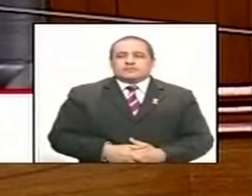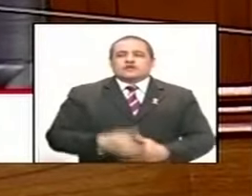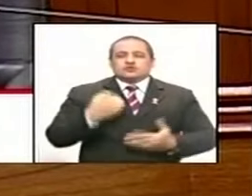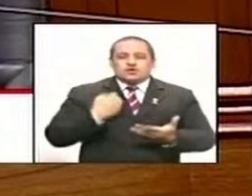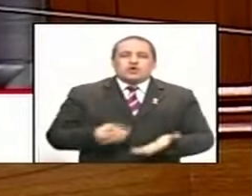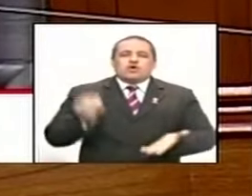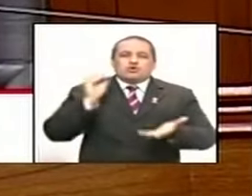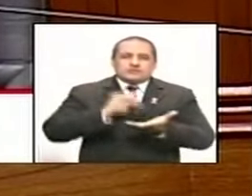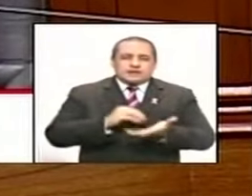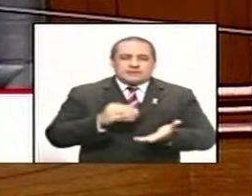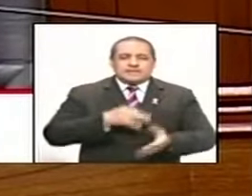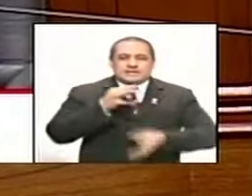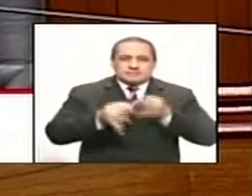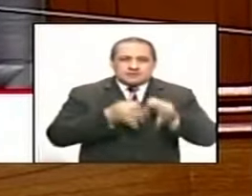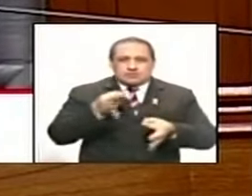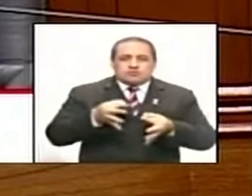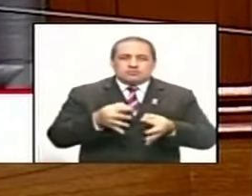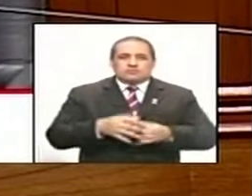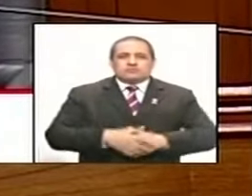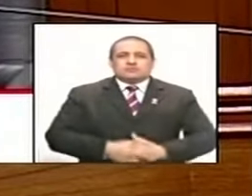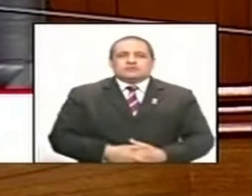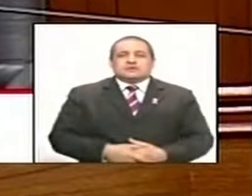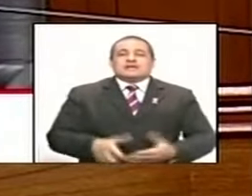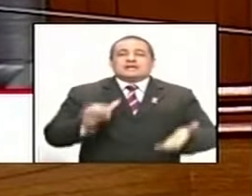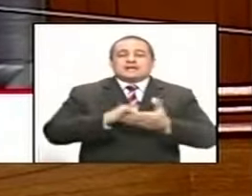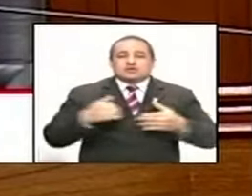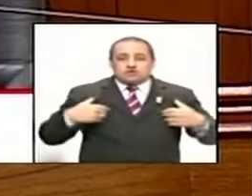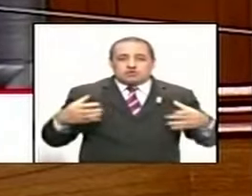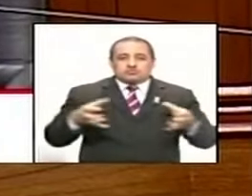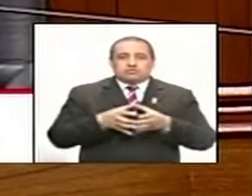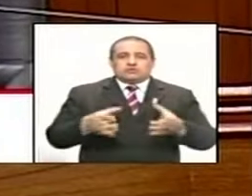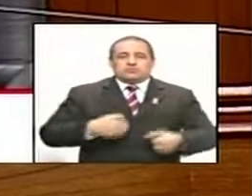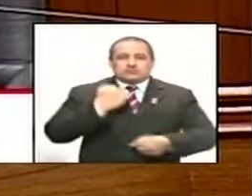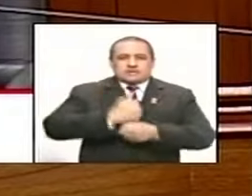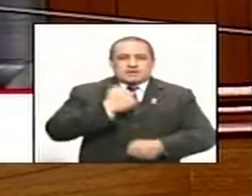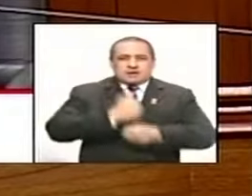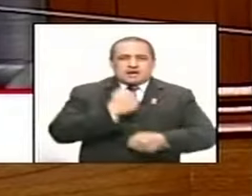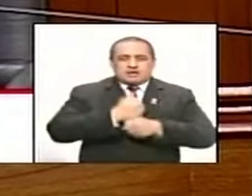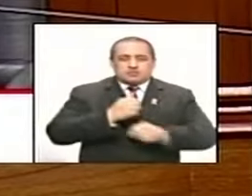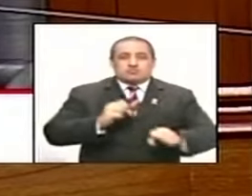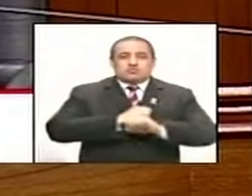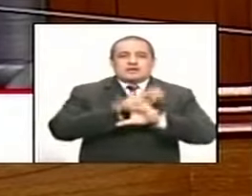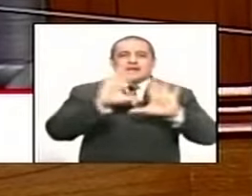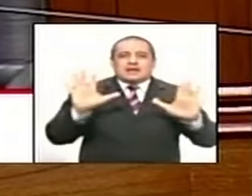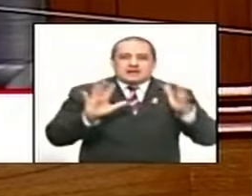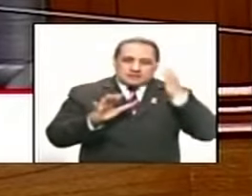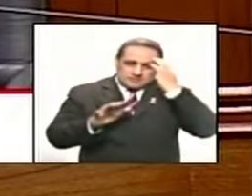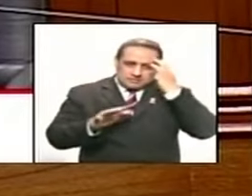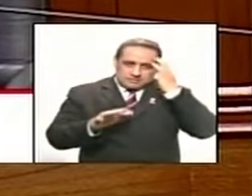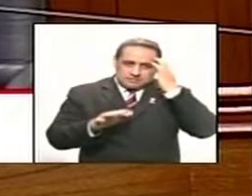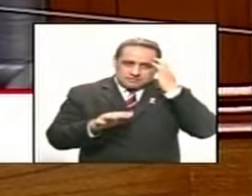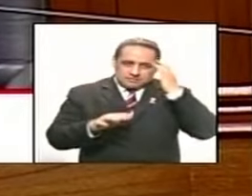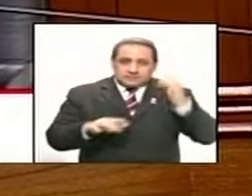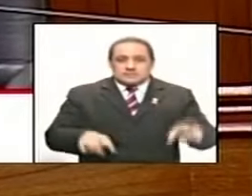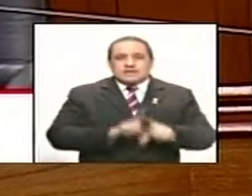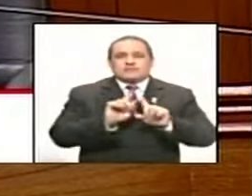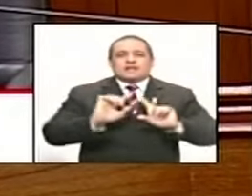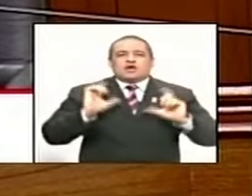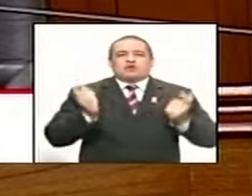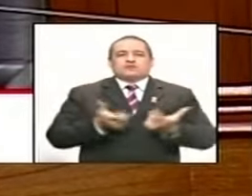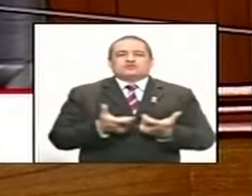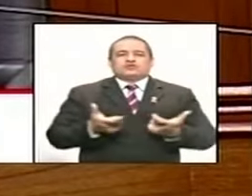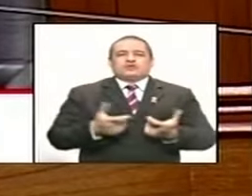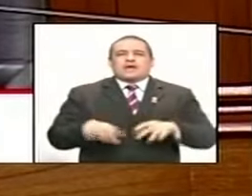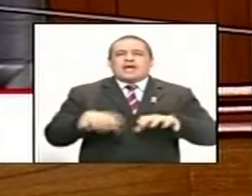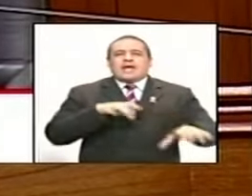Reitero, señora presidenta, de que nosotros hemos actuado en forma muy transparente. La comisión